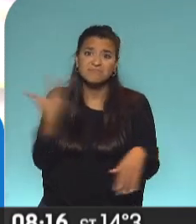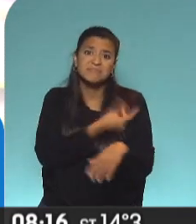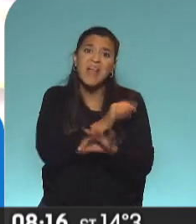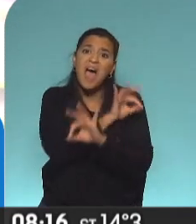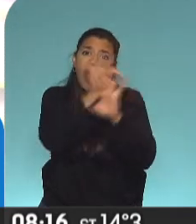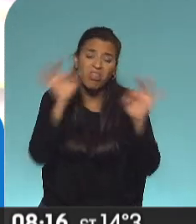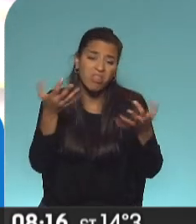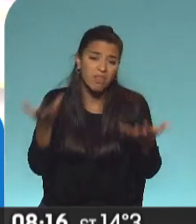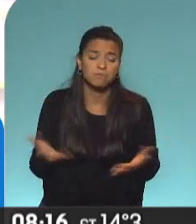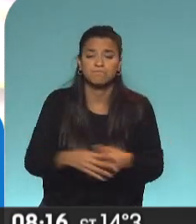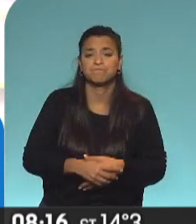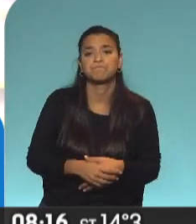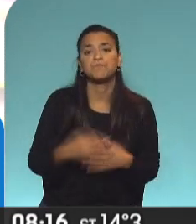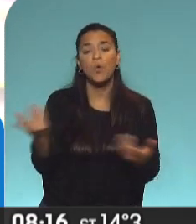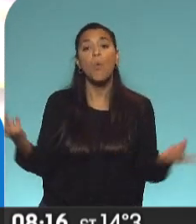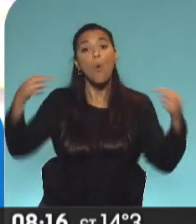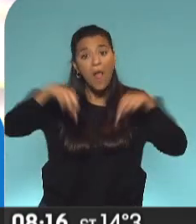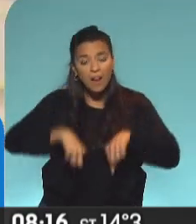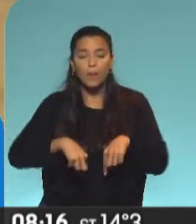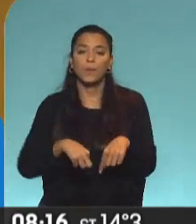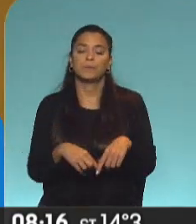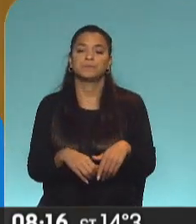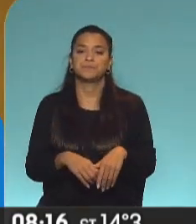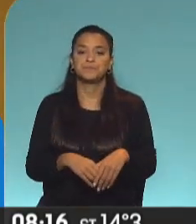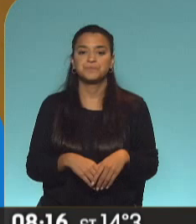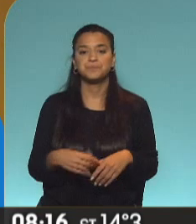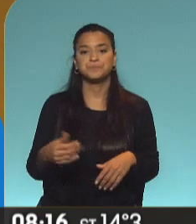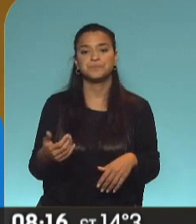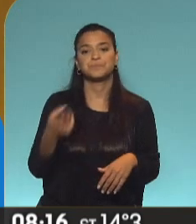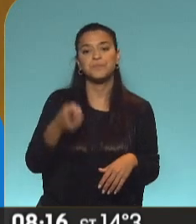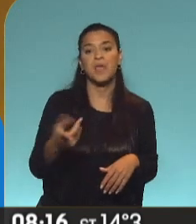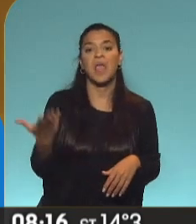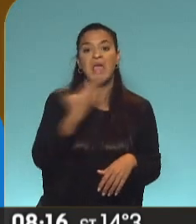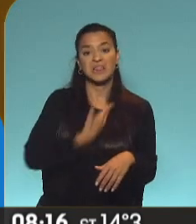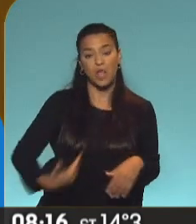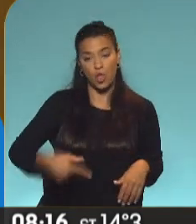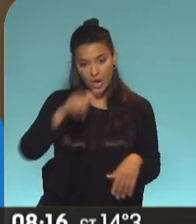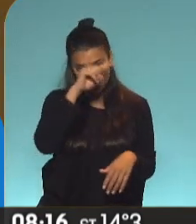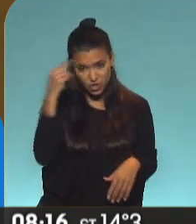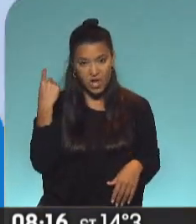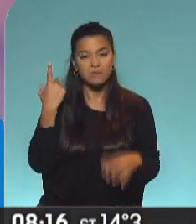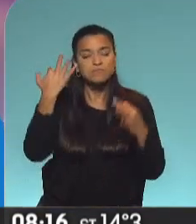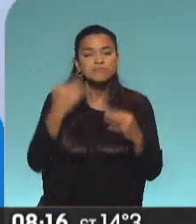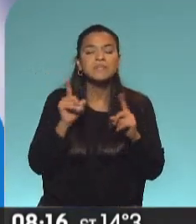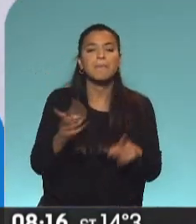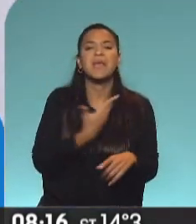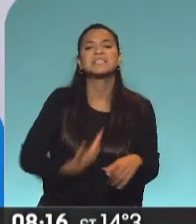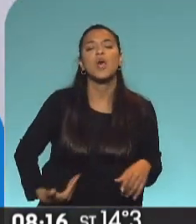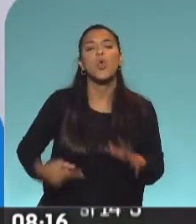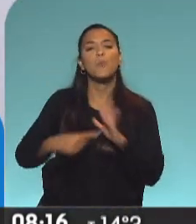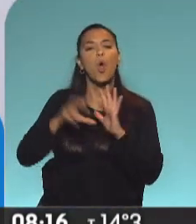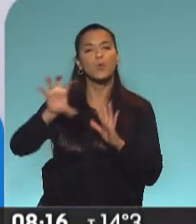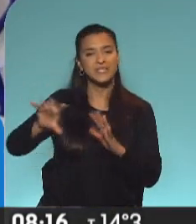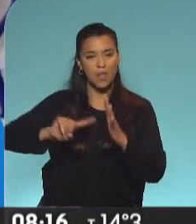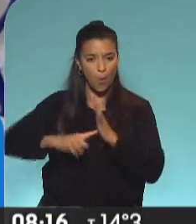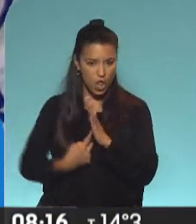y cuando se retomó desde el Estado Nacional y especialmente también del Estado de la Provincia de Buenos Aires